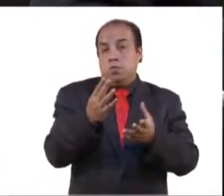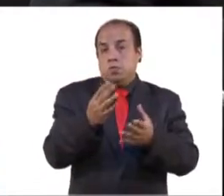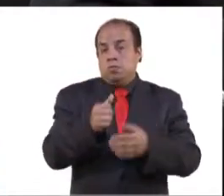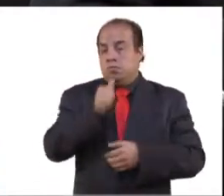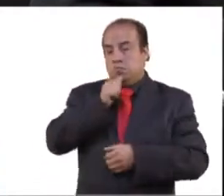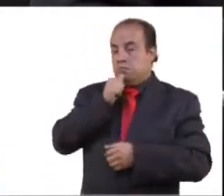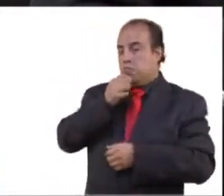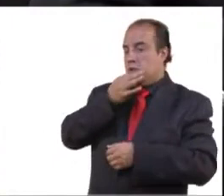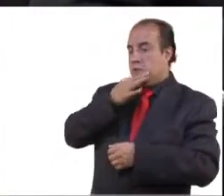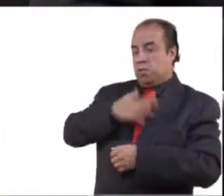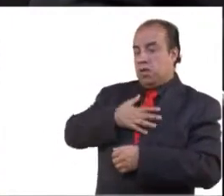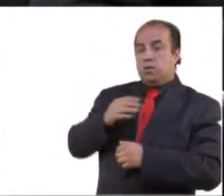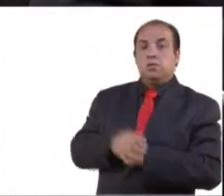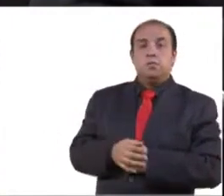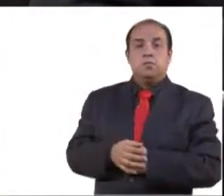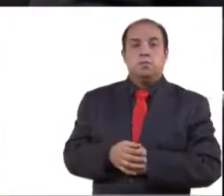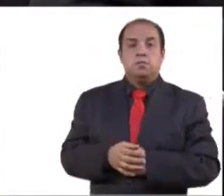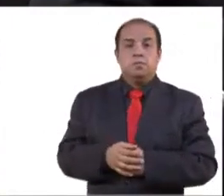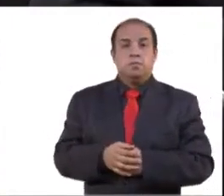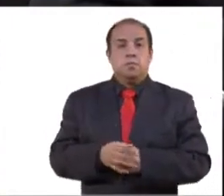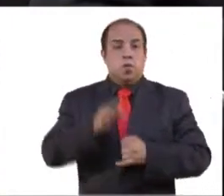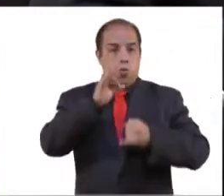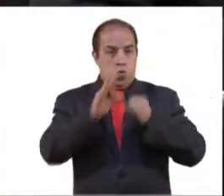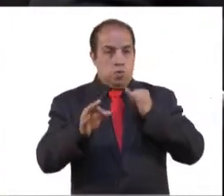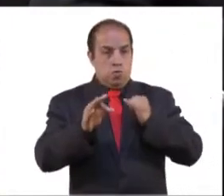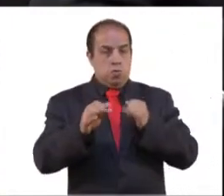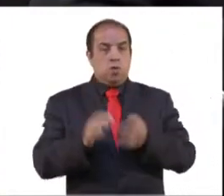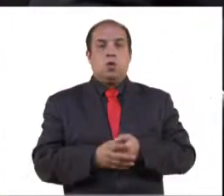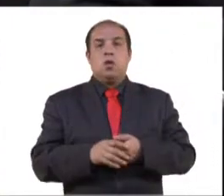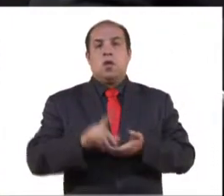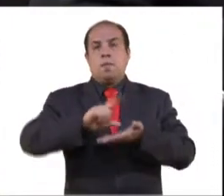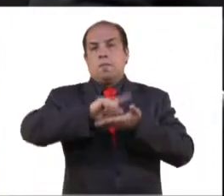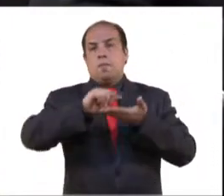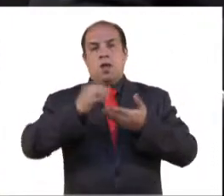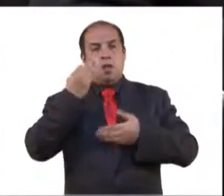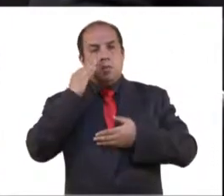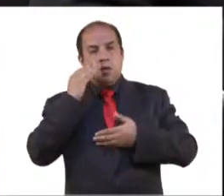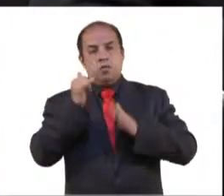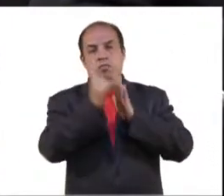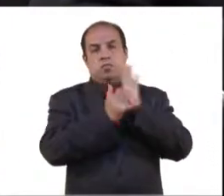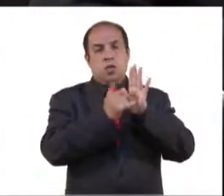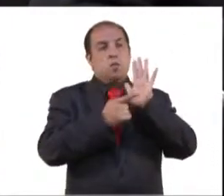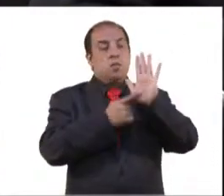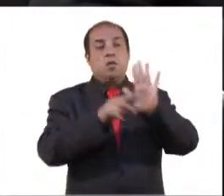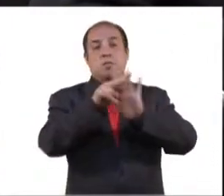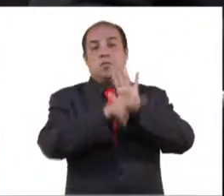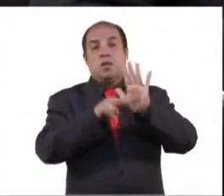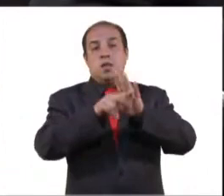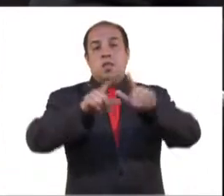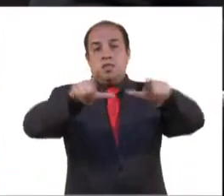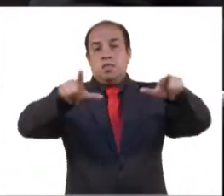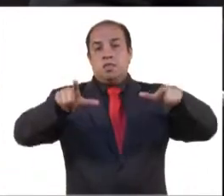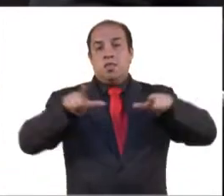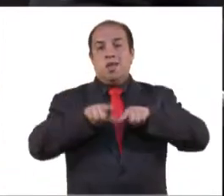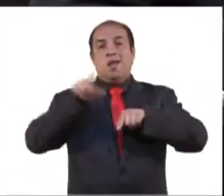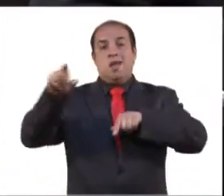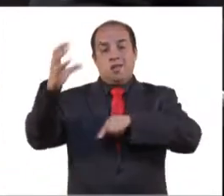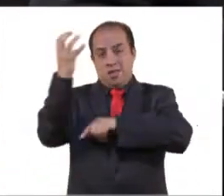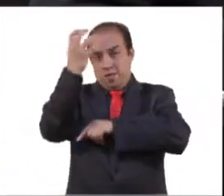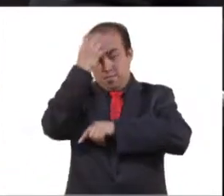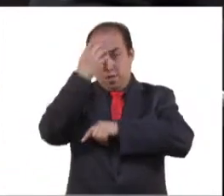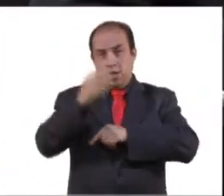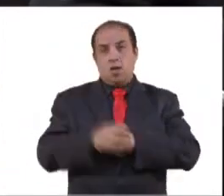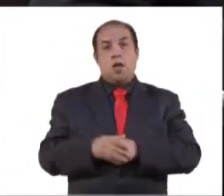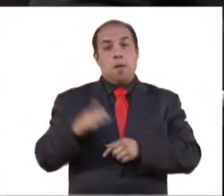no. Ok, y finalmente, doctora, en redes sociales también se están exhibiendo videos sobre el lago de Chapultepec, tilapias